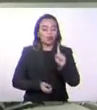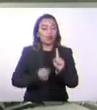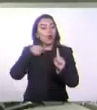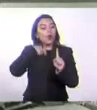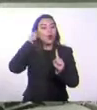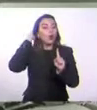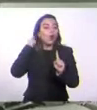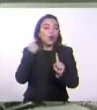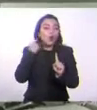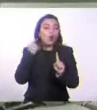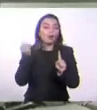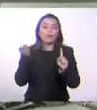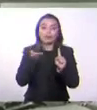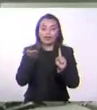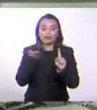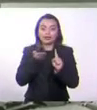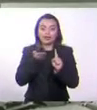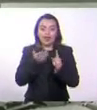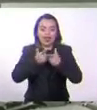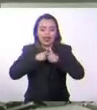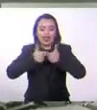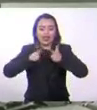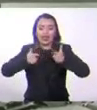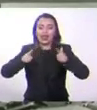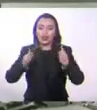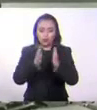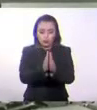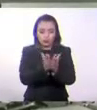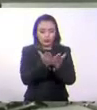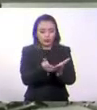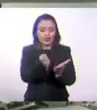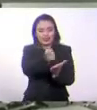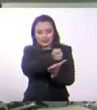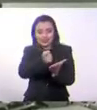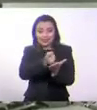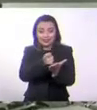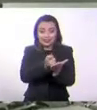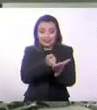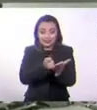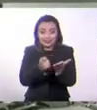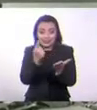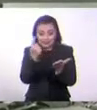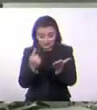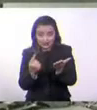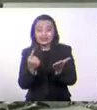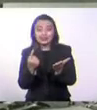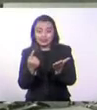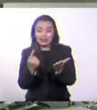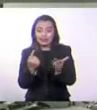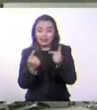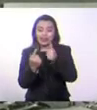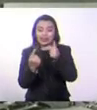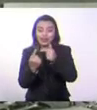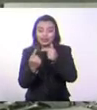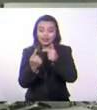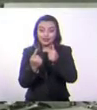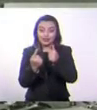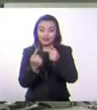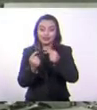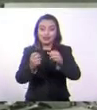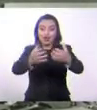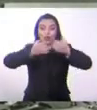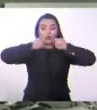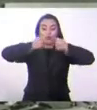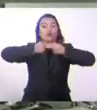1956, fue encarcelado en 1960 y liberado en octubre de ese año, por lo